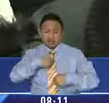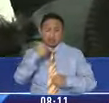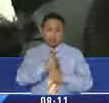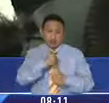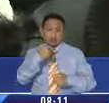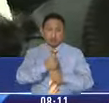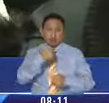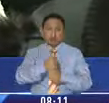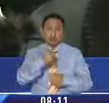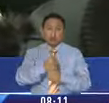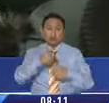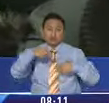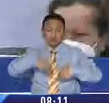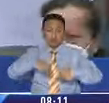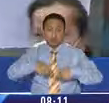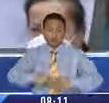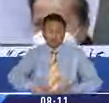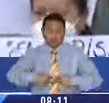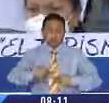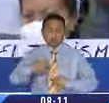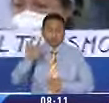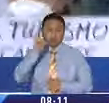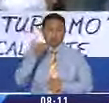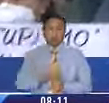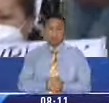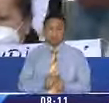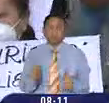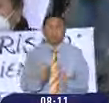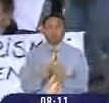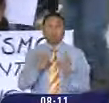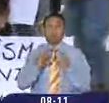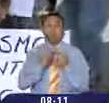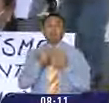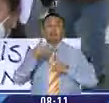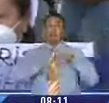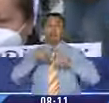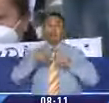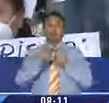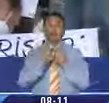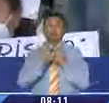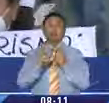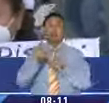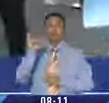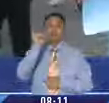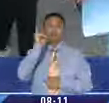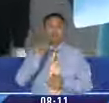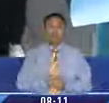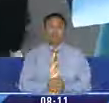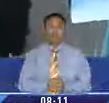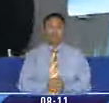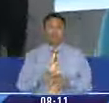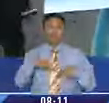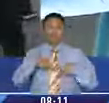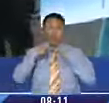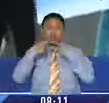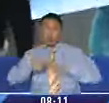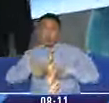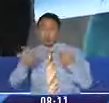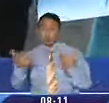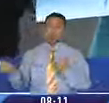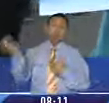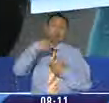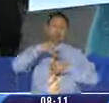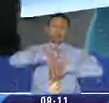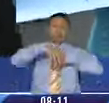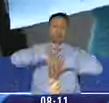aquí en el cantón y soy sangolquileña. Junto a ella estaban familiares, amigos y vecinos de Sangolquí. Hicieron la convocatoria a un